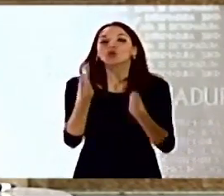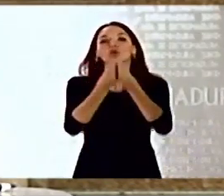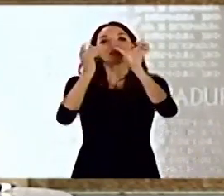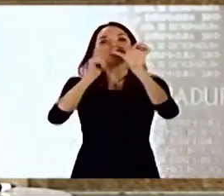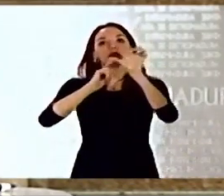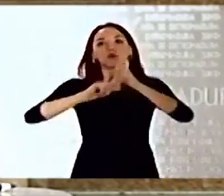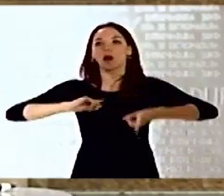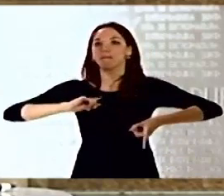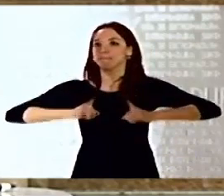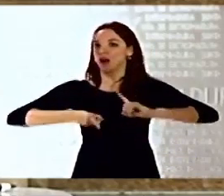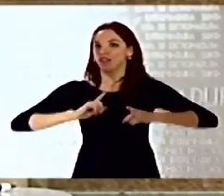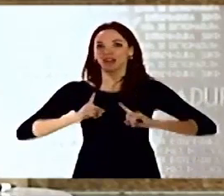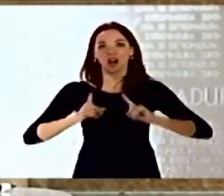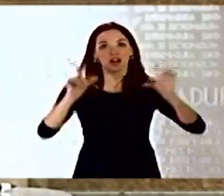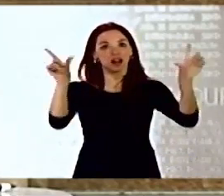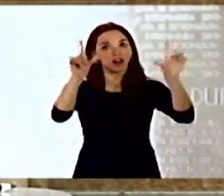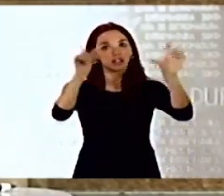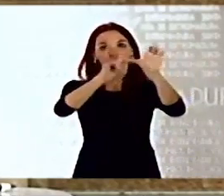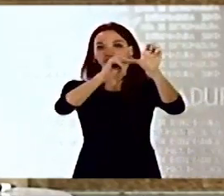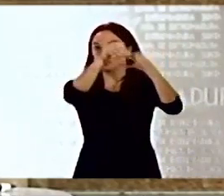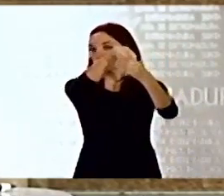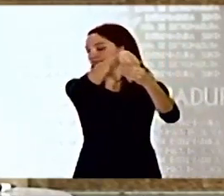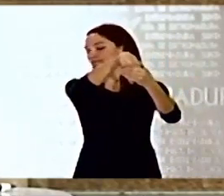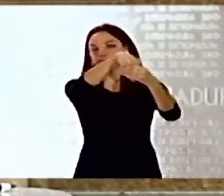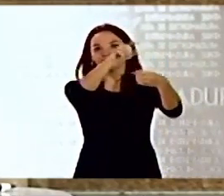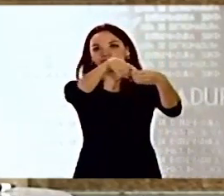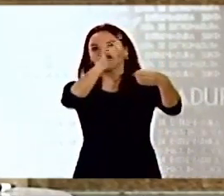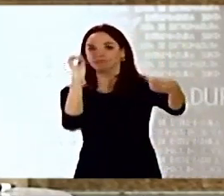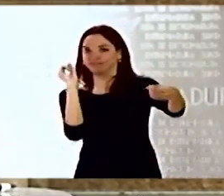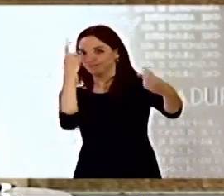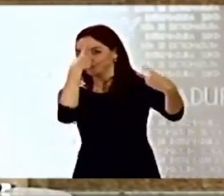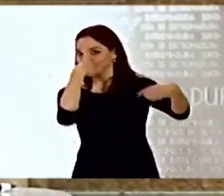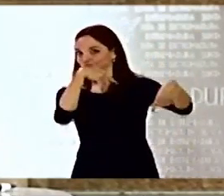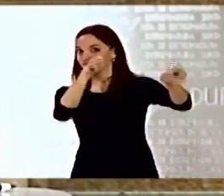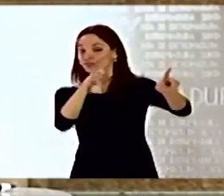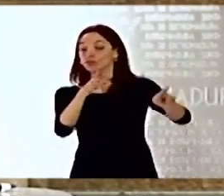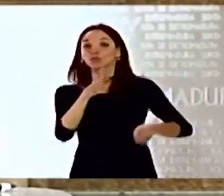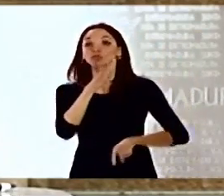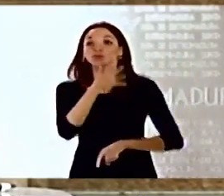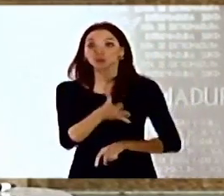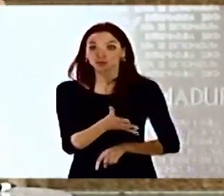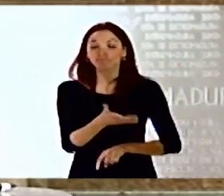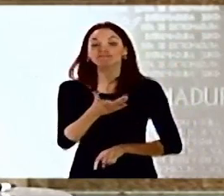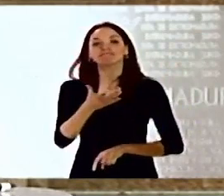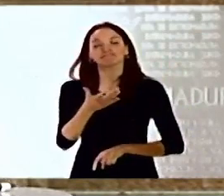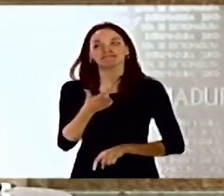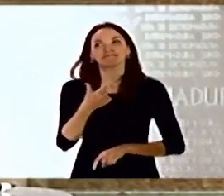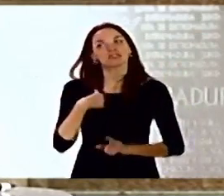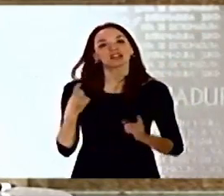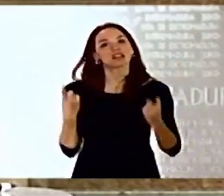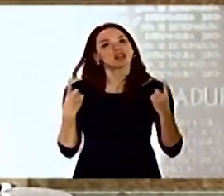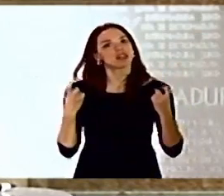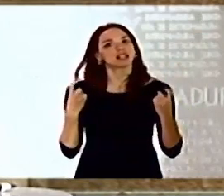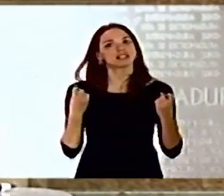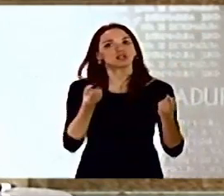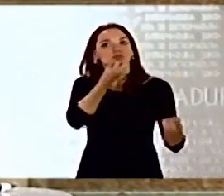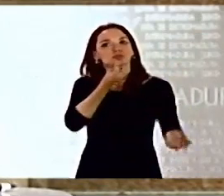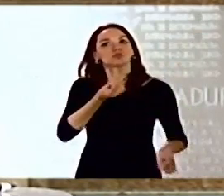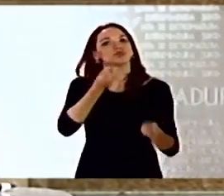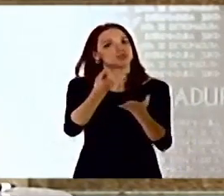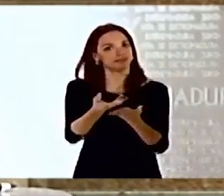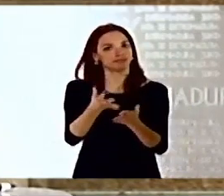no manda en el Canal Extremadura. Por eso necesitaba poner muy encima de la mesa el contexto y